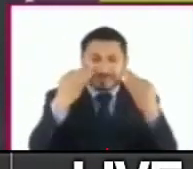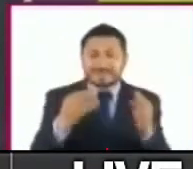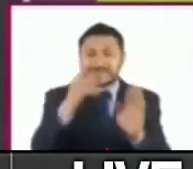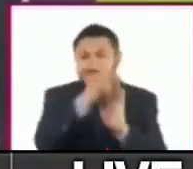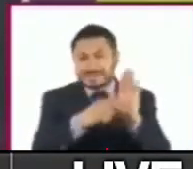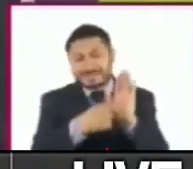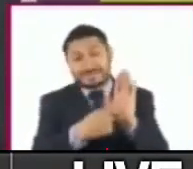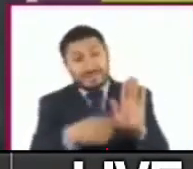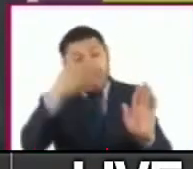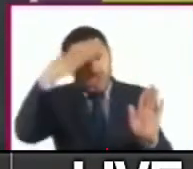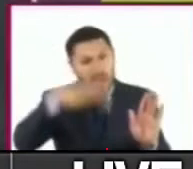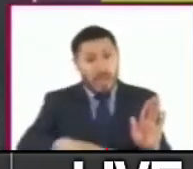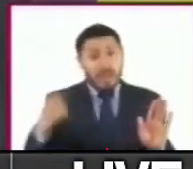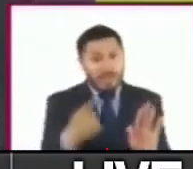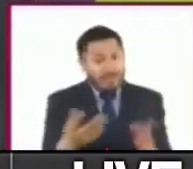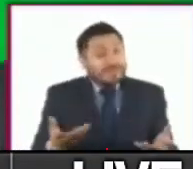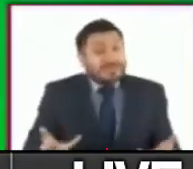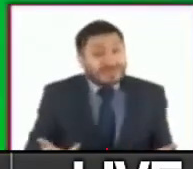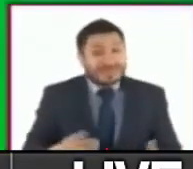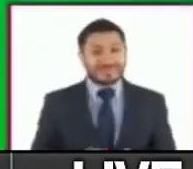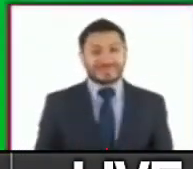cápsula. ¿Sabías qué?